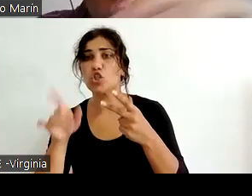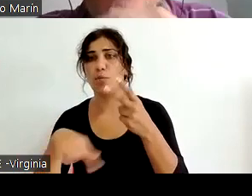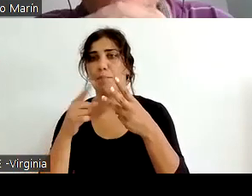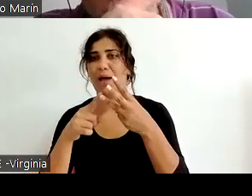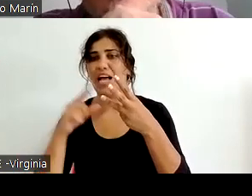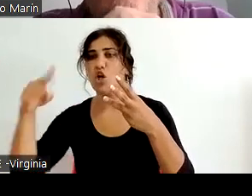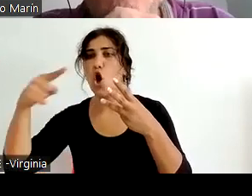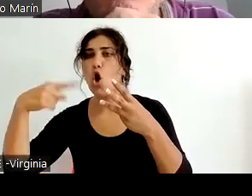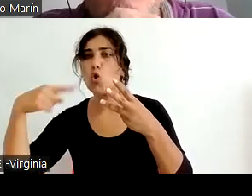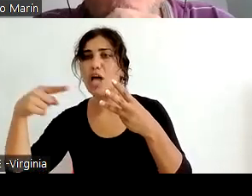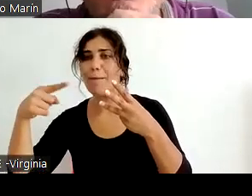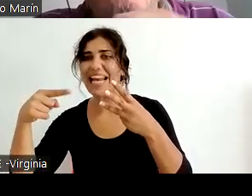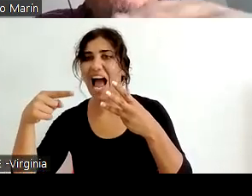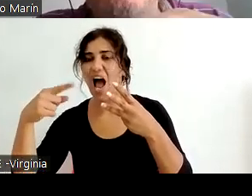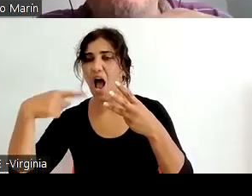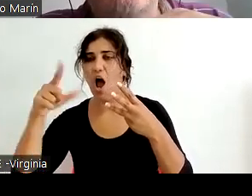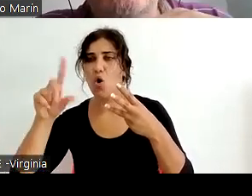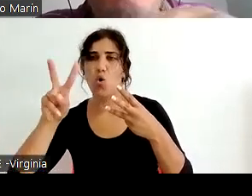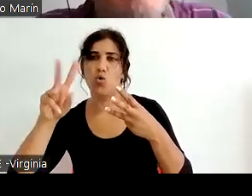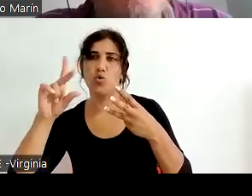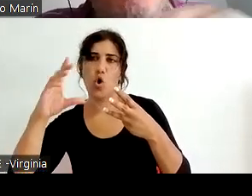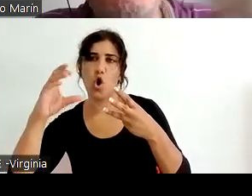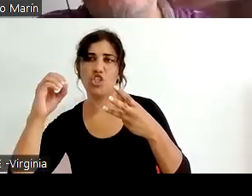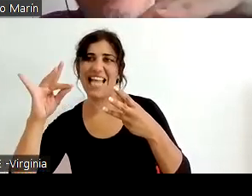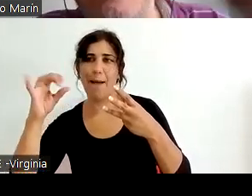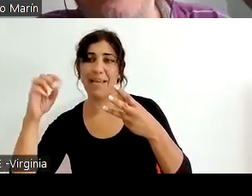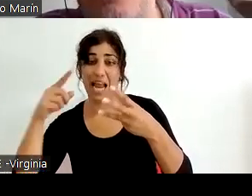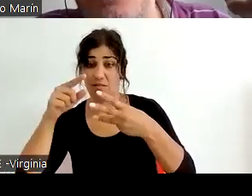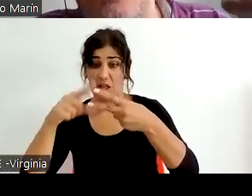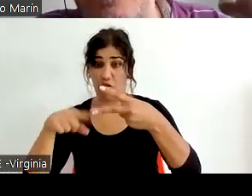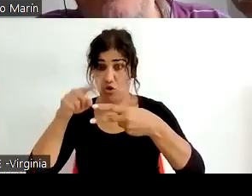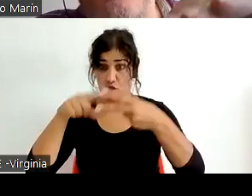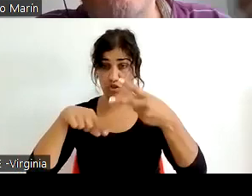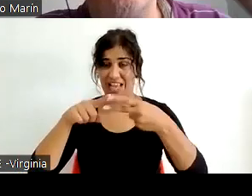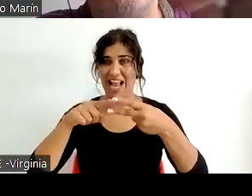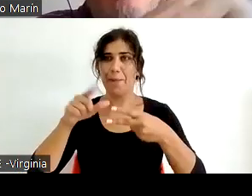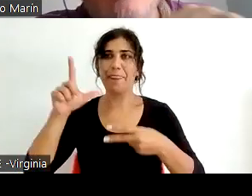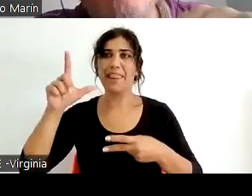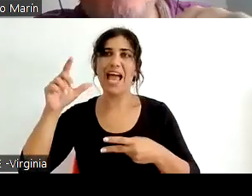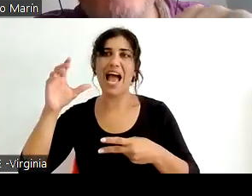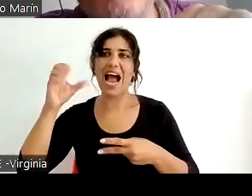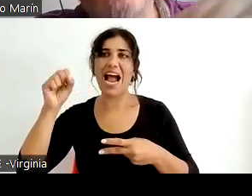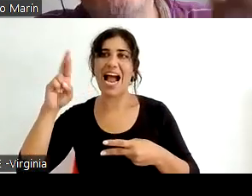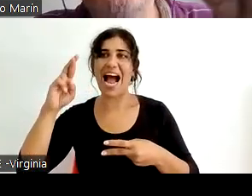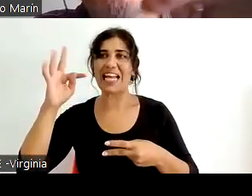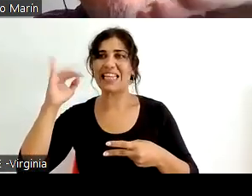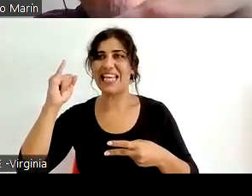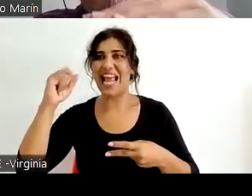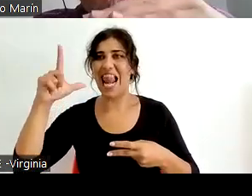de sulfato, son esenciales, son elementos esenciales en el cartílago articular, de forma que cuando hay una